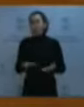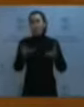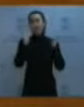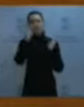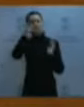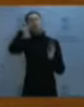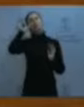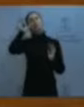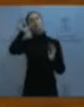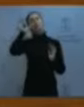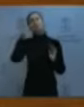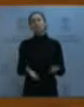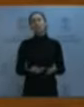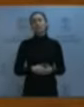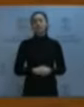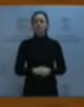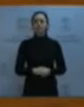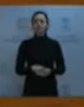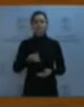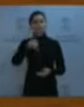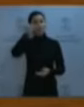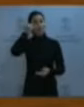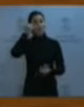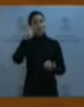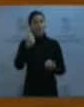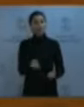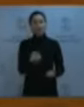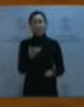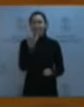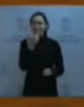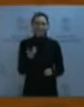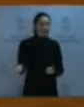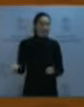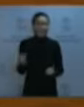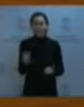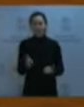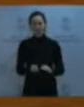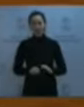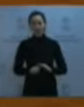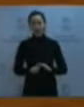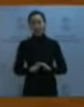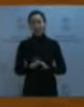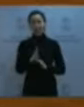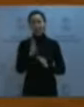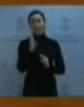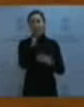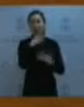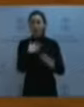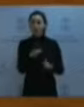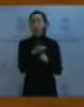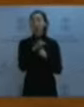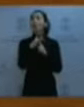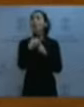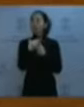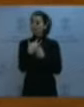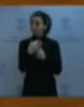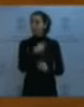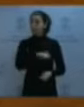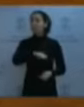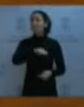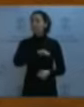arriesgado, se corre un riesgo muy grande, porque si no se crece, y tal y como está la coyuntura política en España, que también nos va a influir, Es